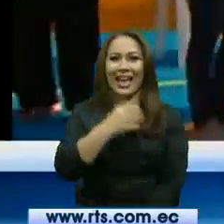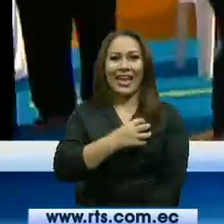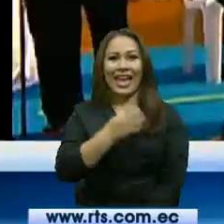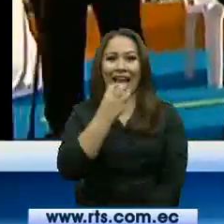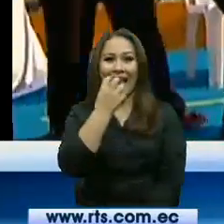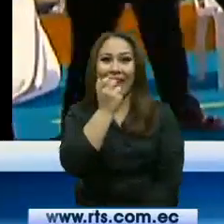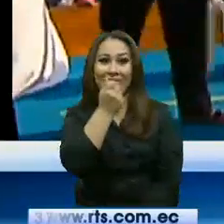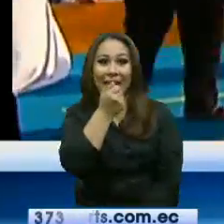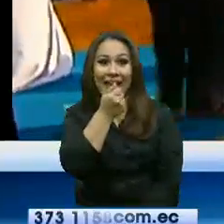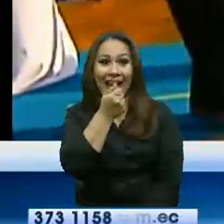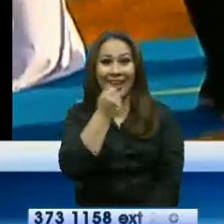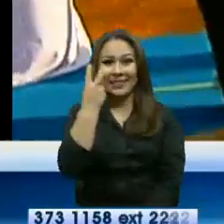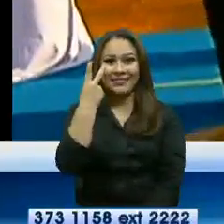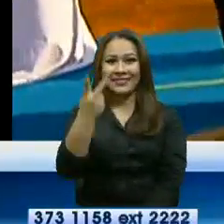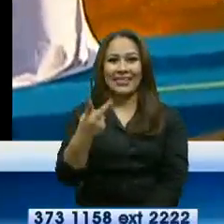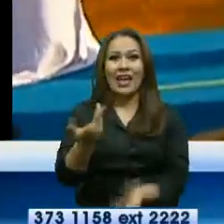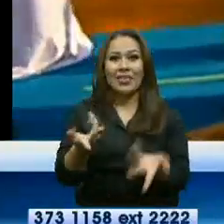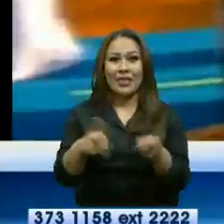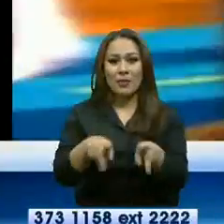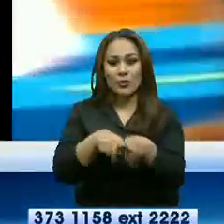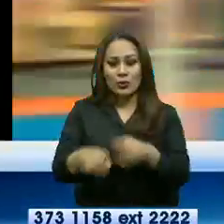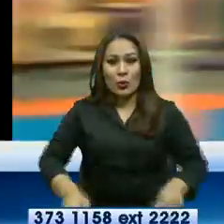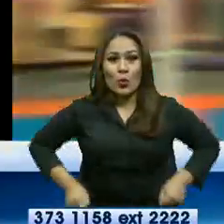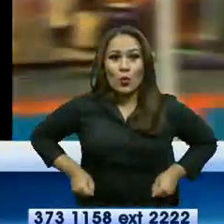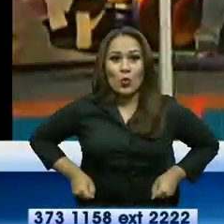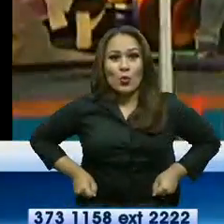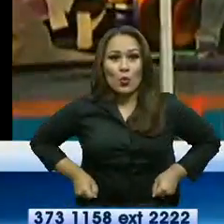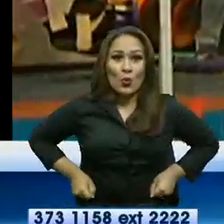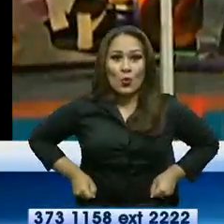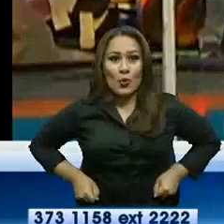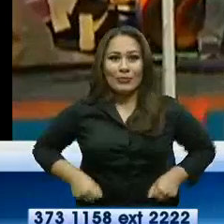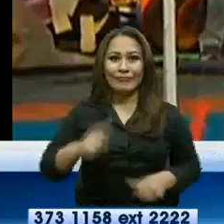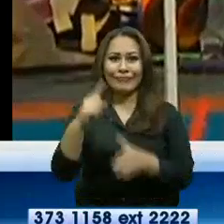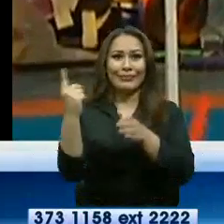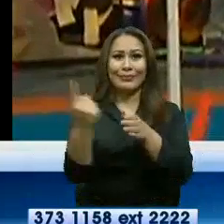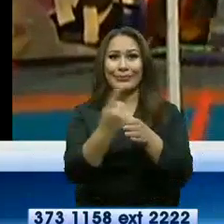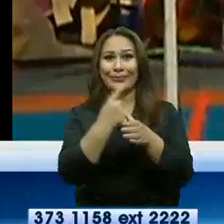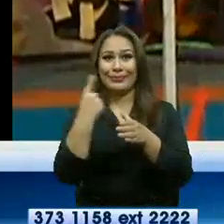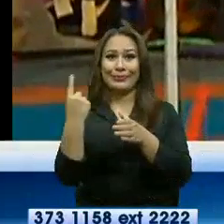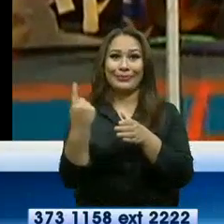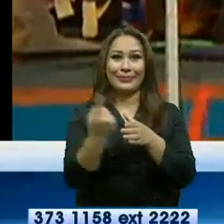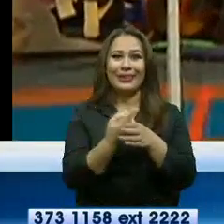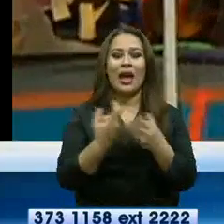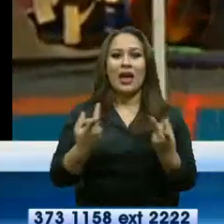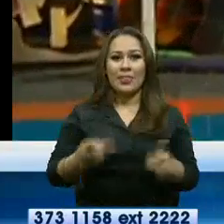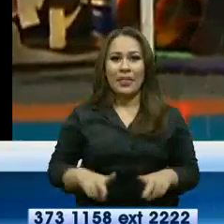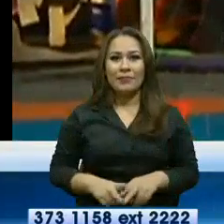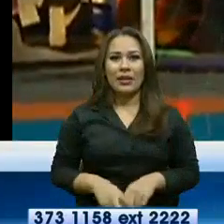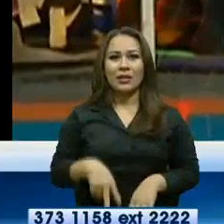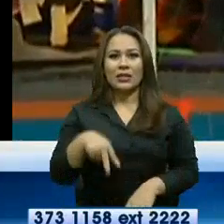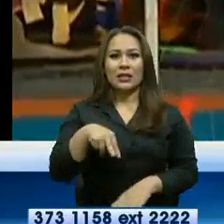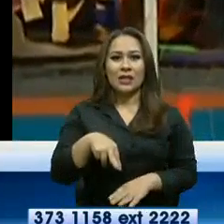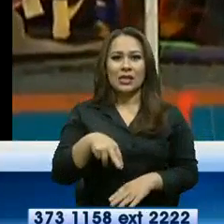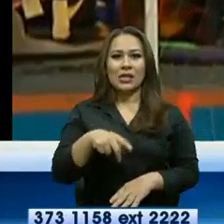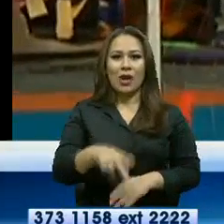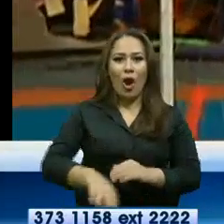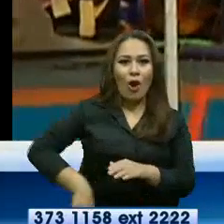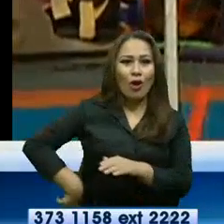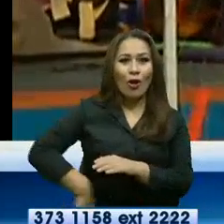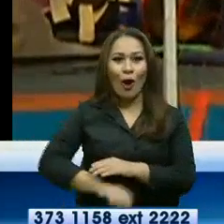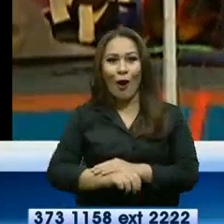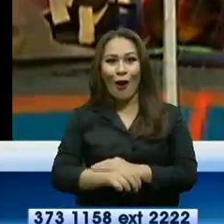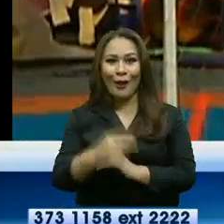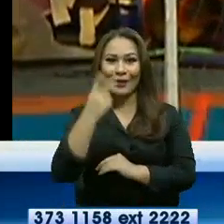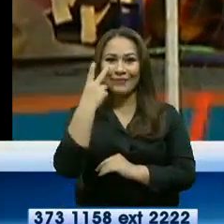disfrutaron, así como la carrera de ensacados. Luego de varias vueltas a la vida, se tenía que cobrar el penal a la diversión. Claro,